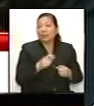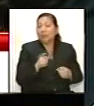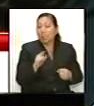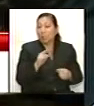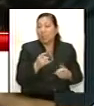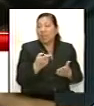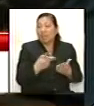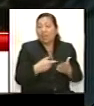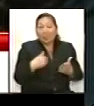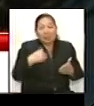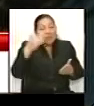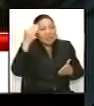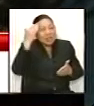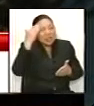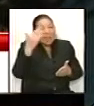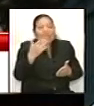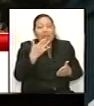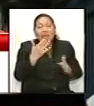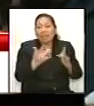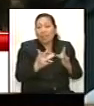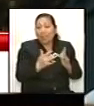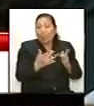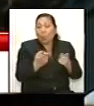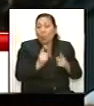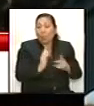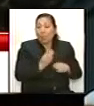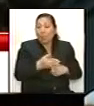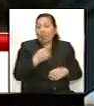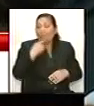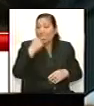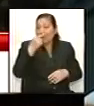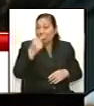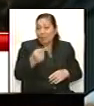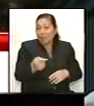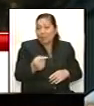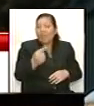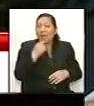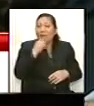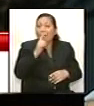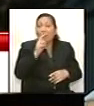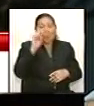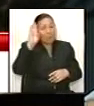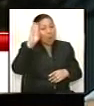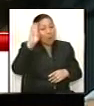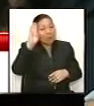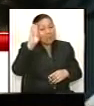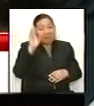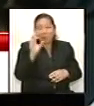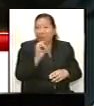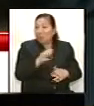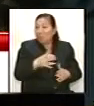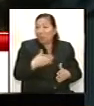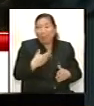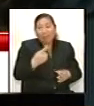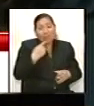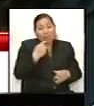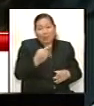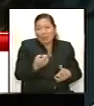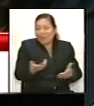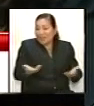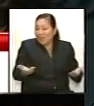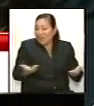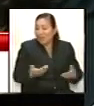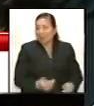usuario. Quiere saber quién es la identidad, porque cuando va a hacer una denuncia, eso es lo que le pregunta el policía. Si no, no puede hacer su denuncia, le